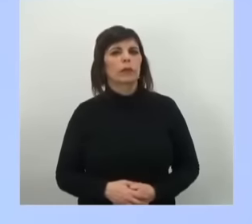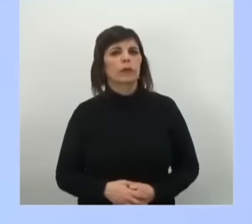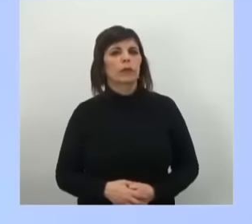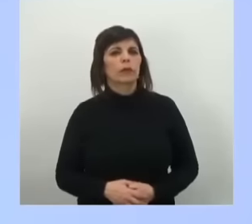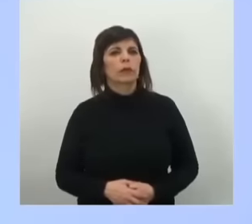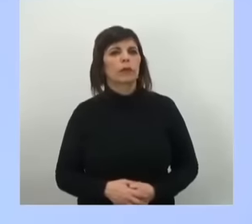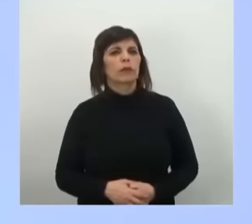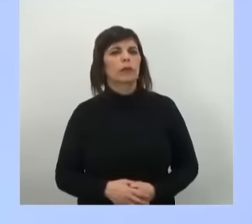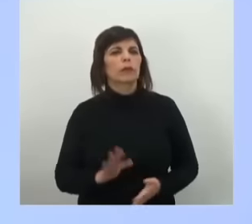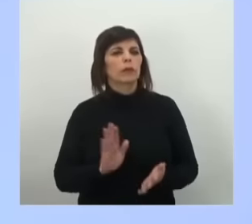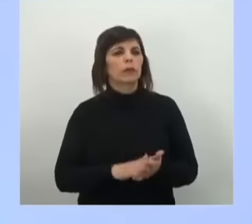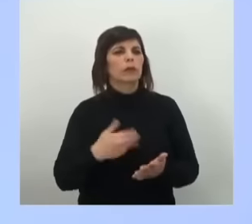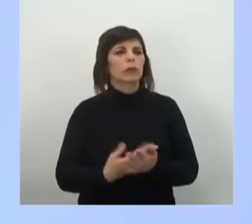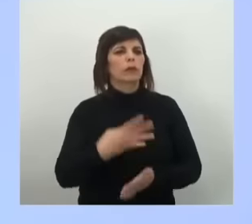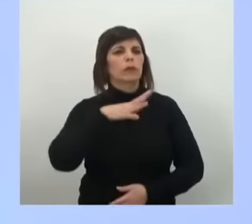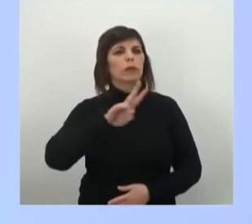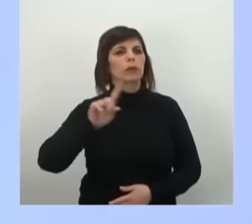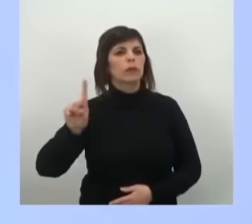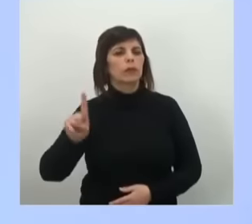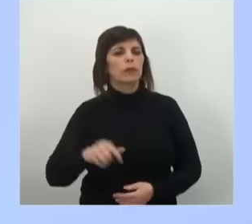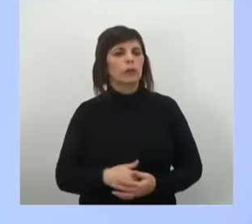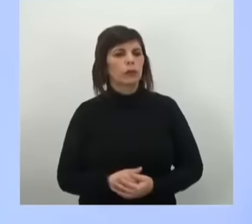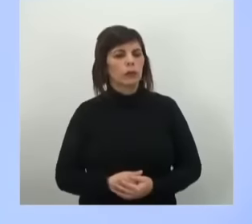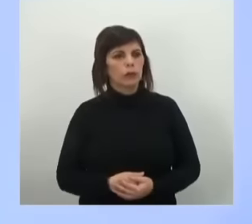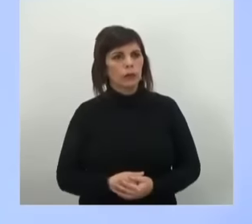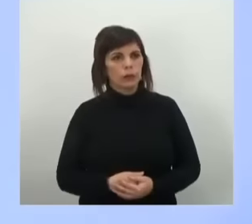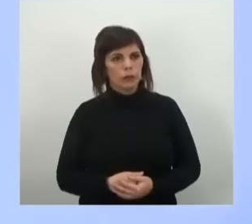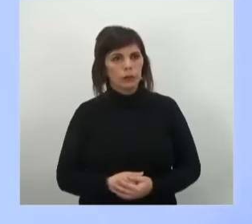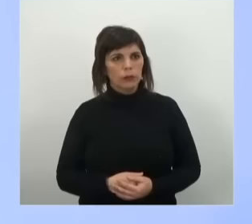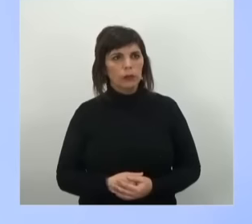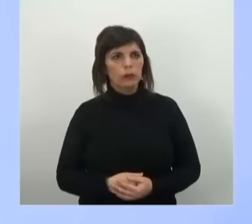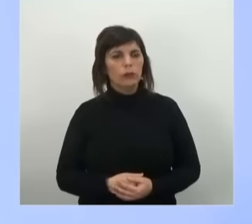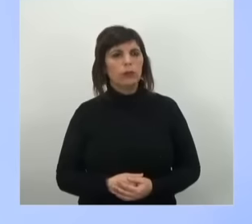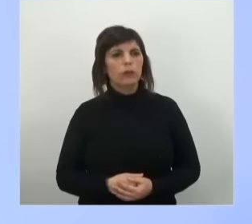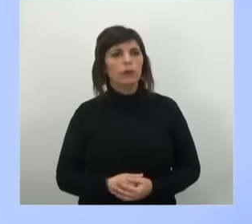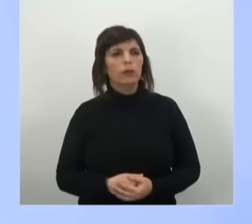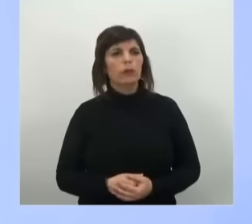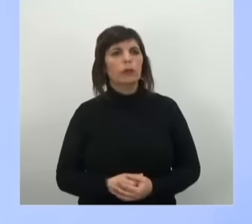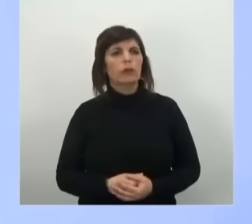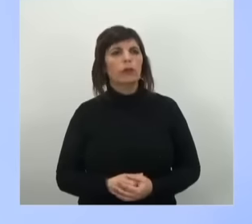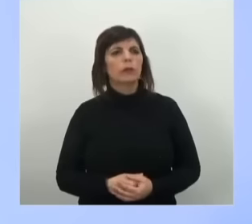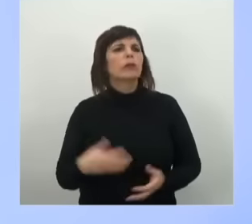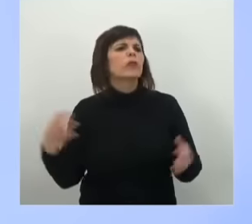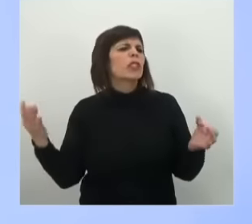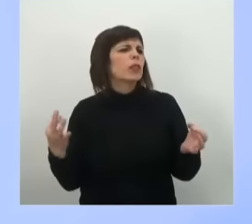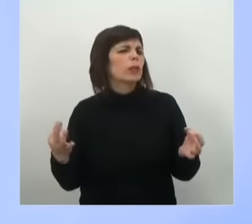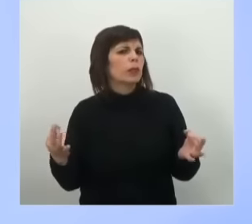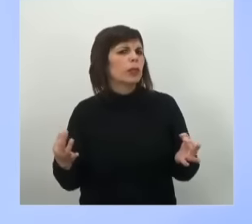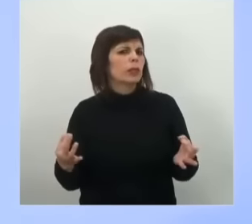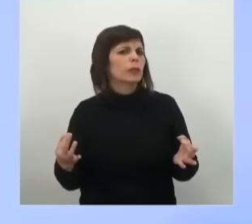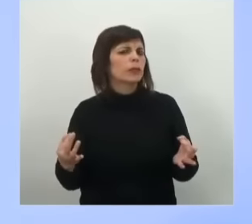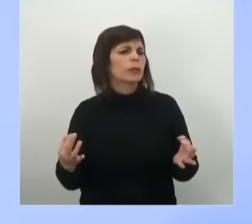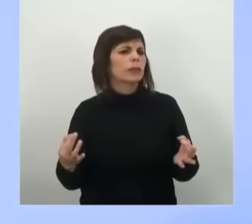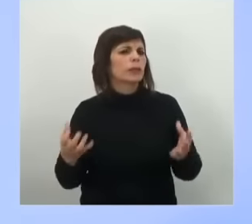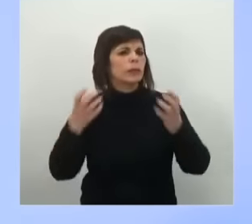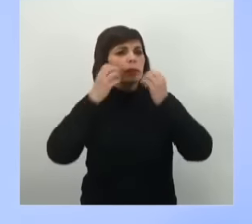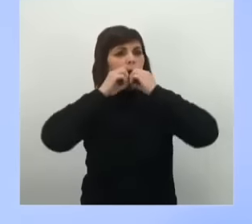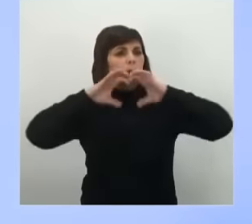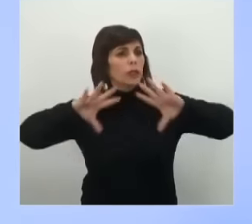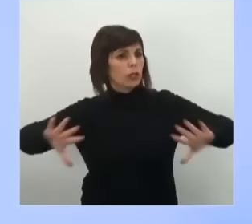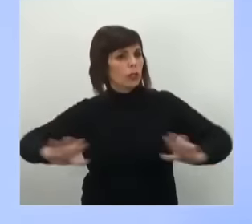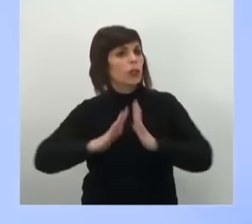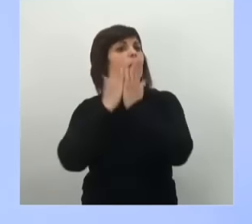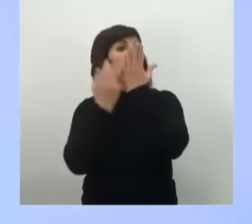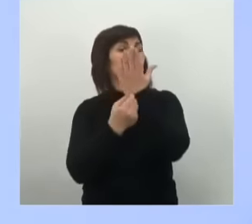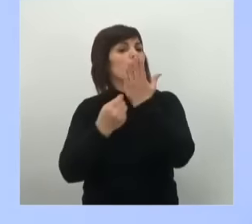hasta el final hasta el 41 miren lo que va a suceder aquí yo creo que esta parte de la historia de